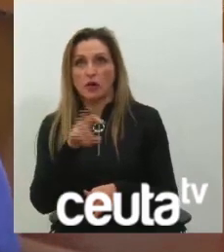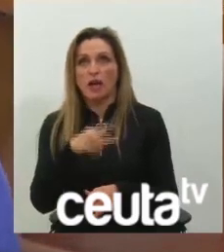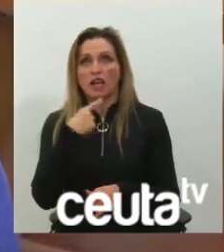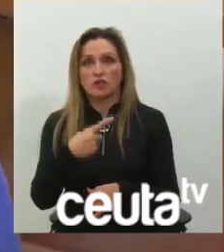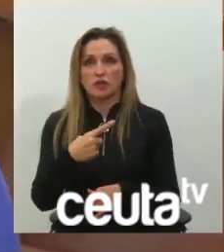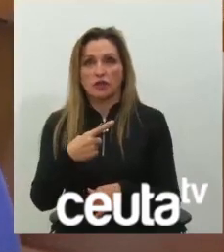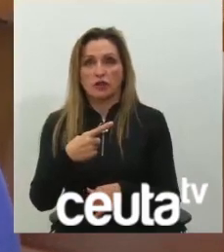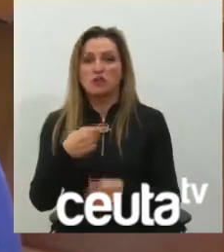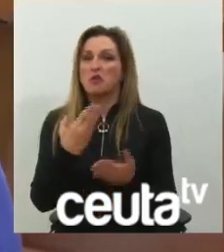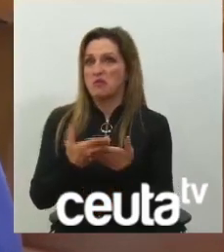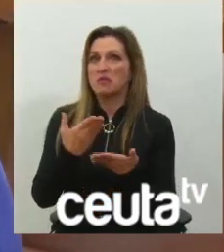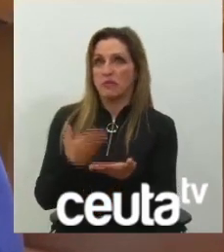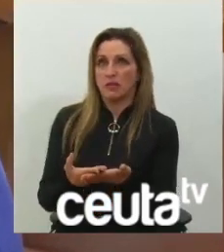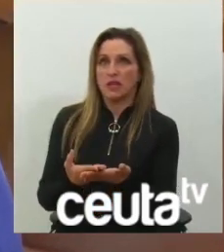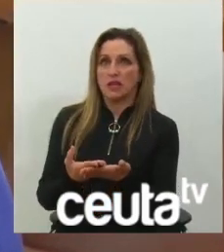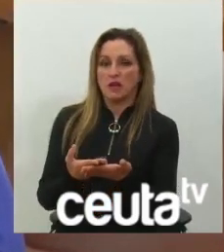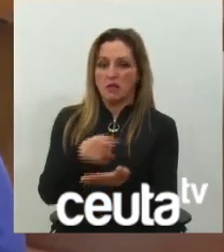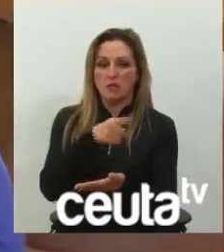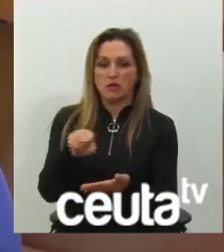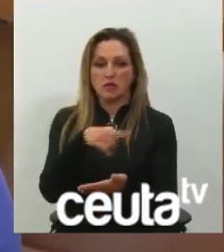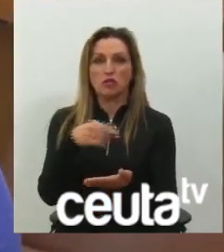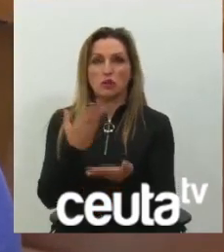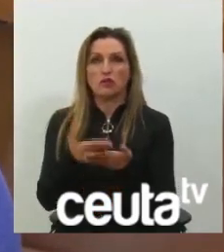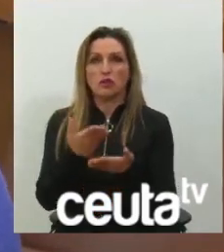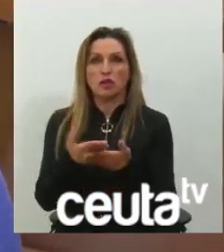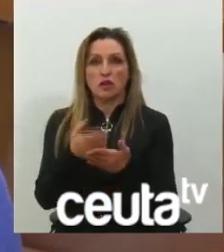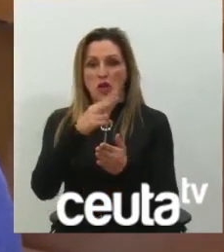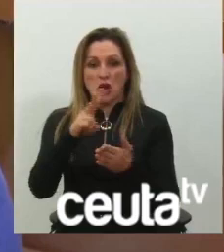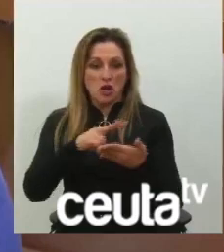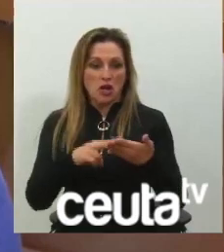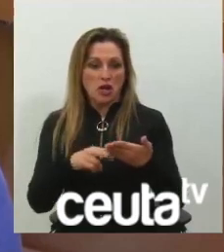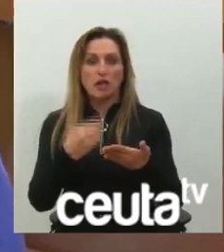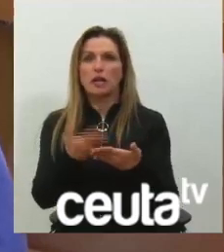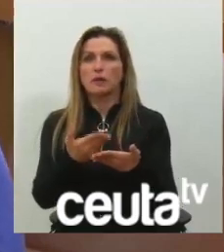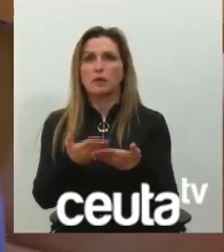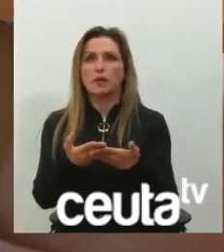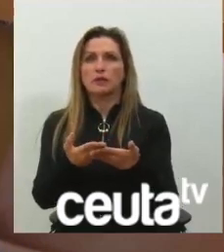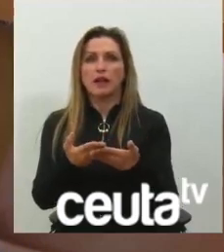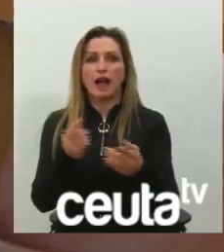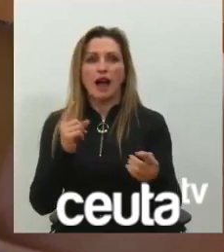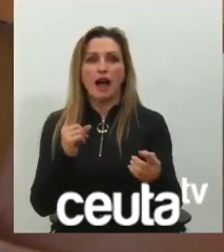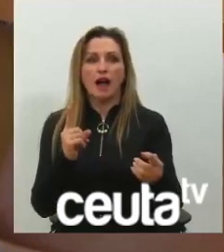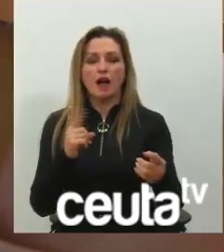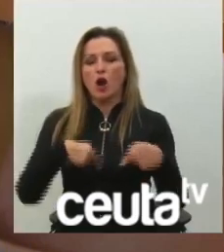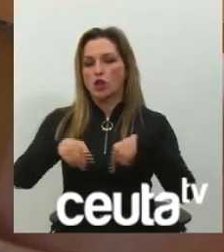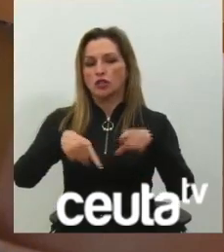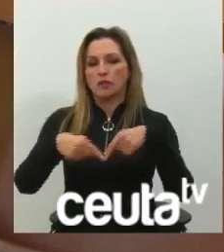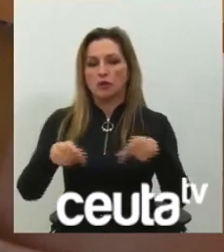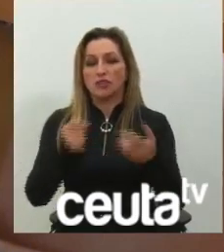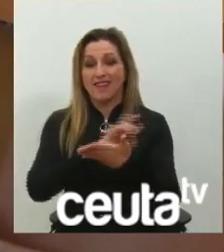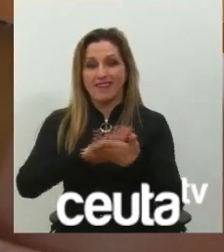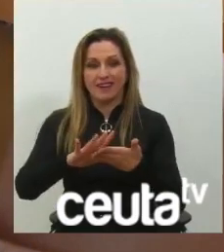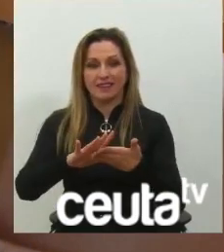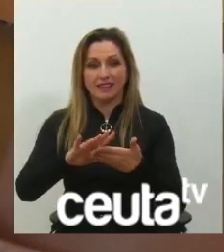piden porque la verdad es que cuando uno lee su propuesta sobre la gratuidad de la conexión entre nuestra ciudad y la